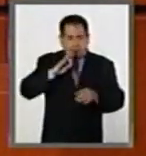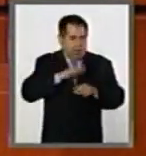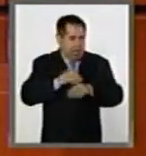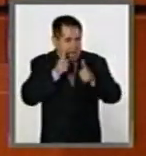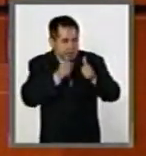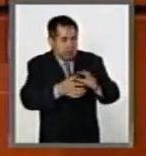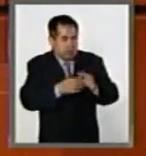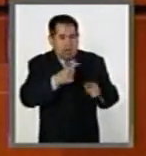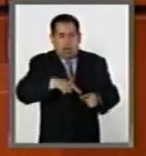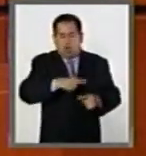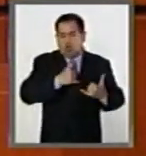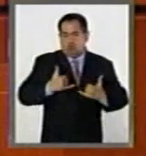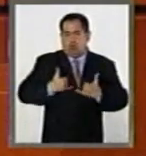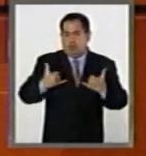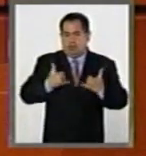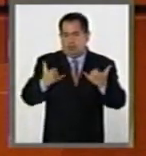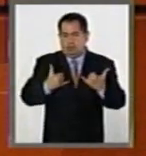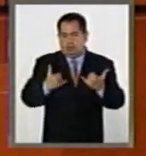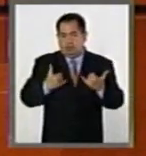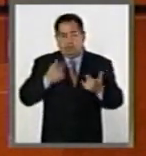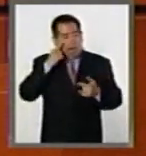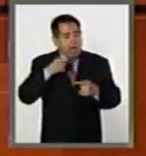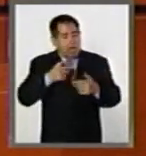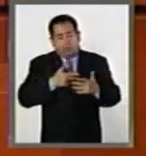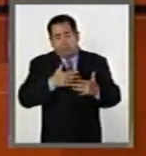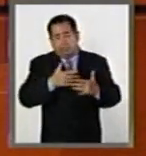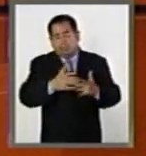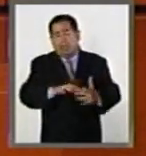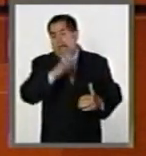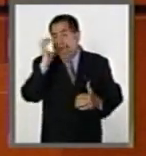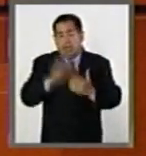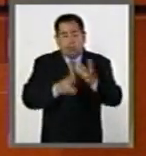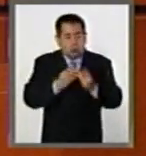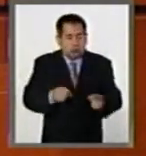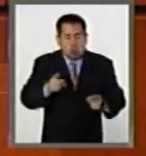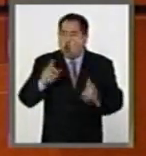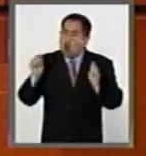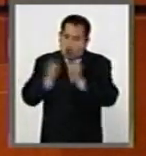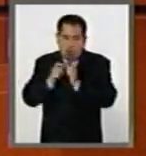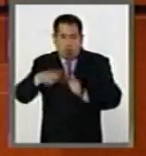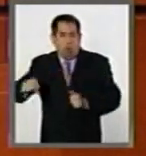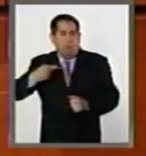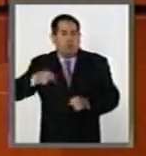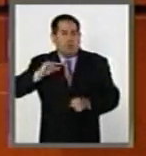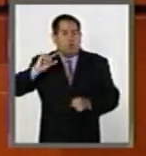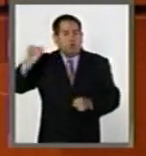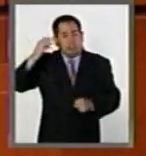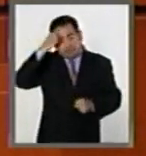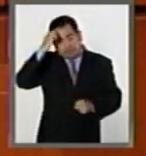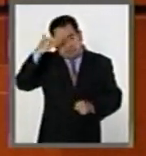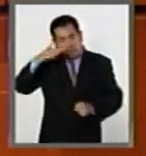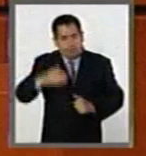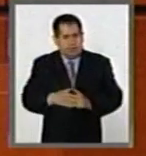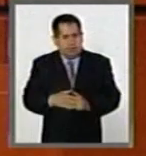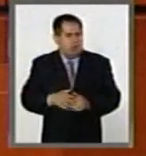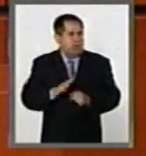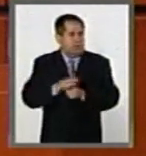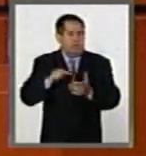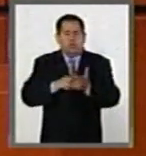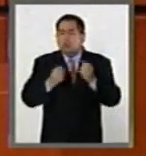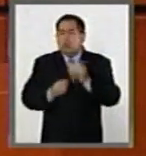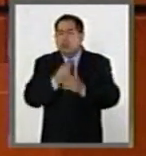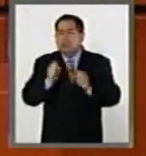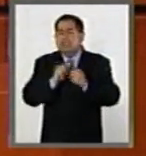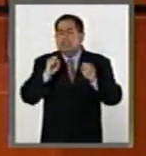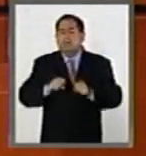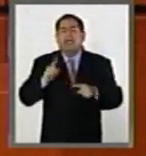de las y los adolescentes hasta la solución de la controversia. Quiero destacar cuáles son los principios rectores de este nuevo sistema.